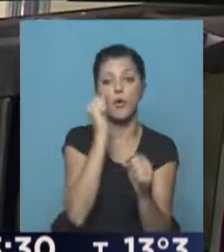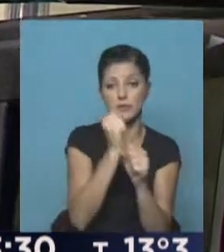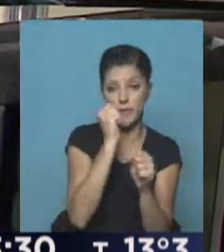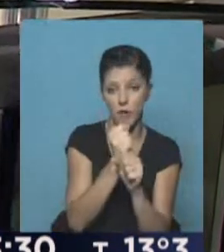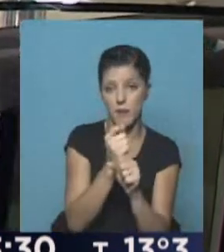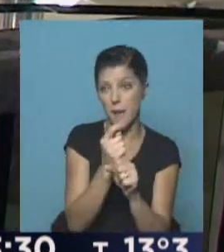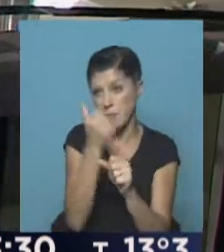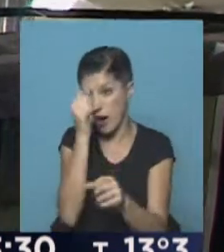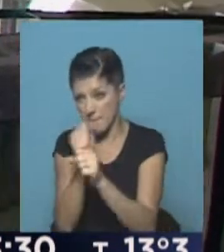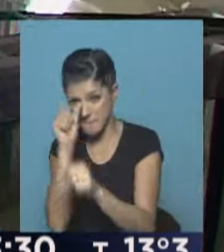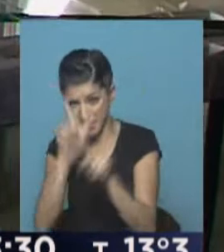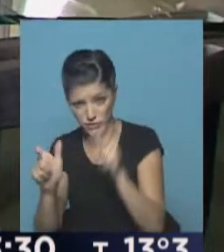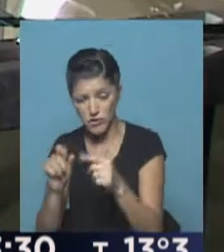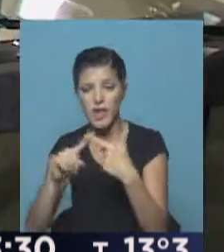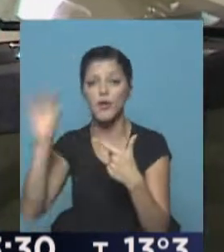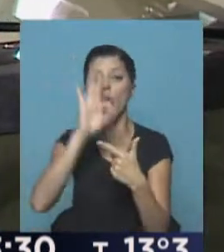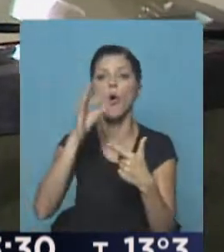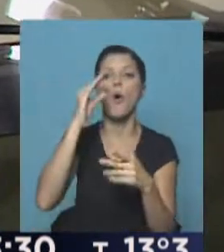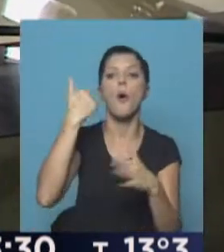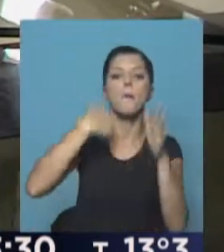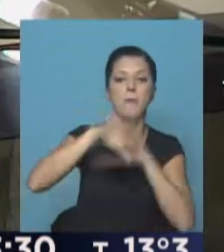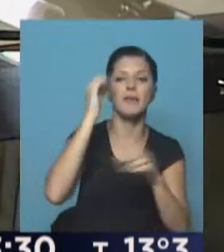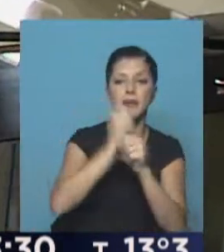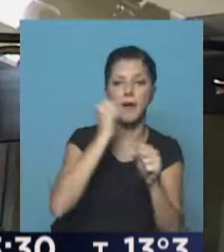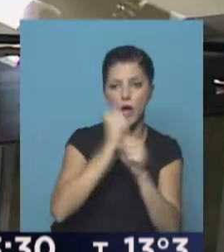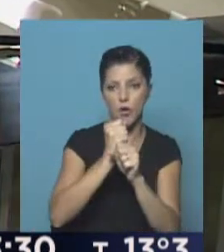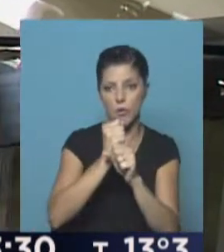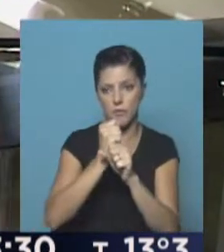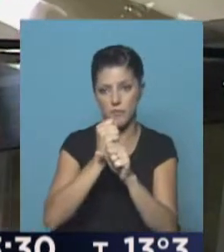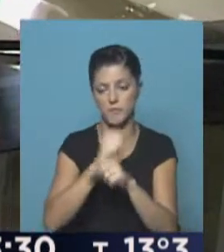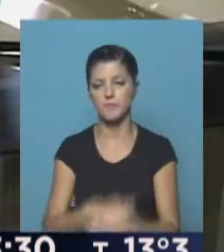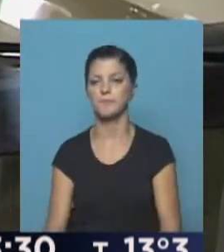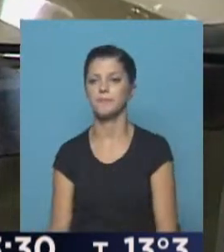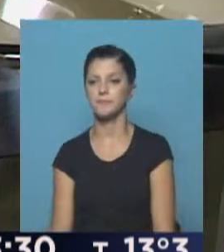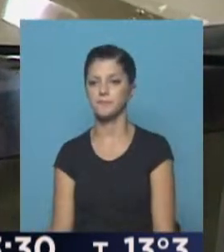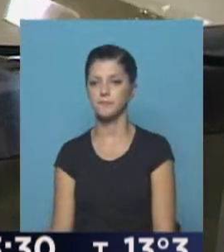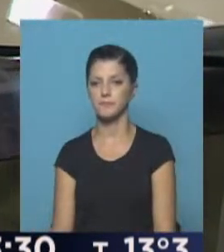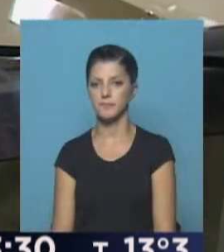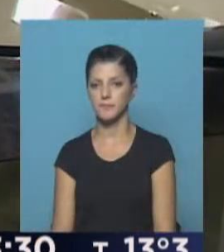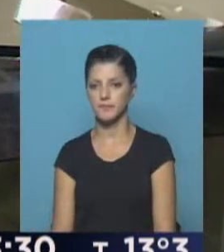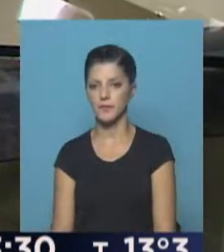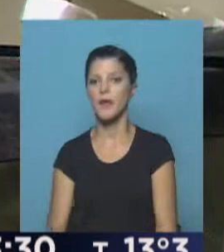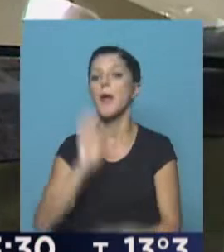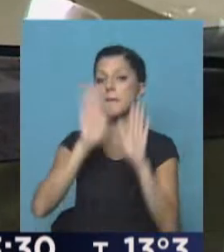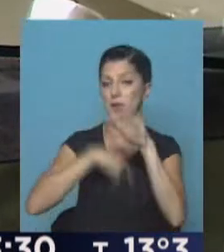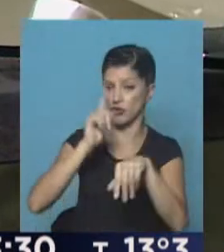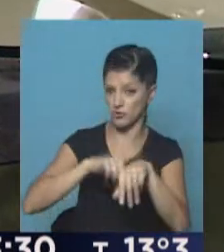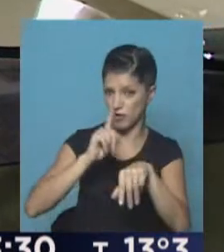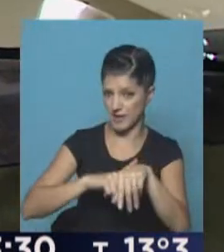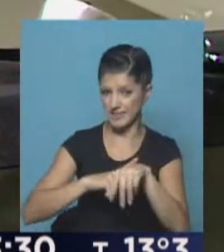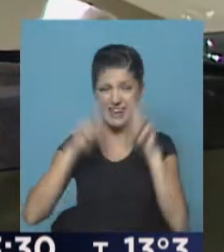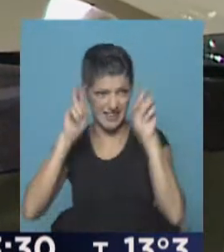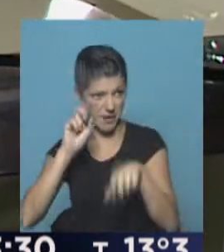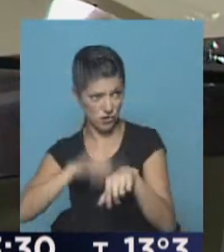pocos o más trabajos para más que todos? Además, ¿no? El tema es que Francia menos horas tiene, y eso, es el tema de las horas,